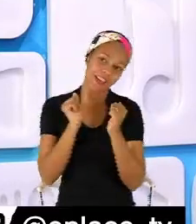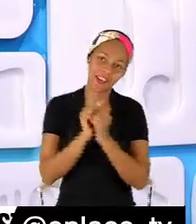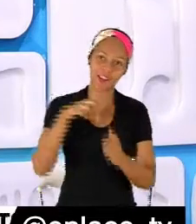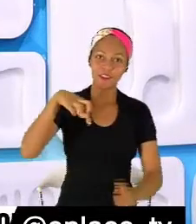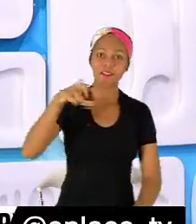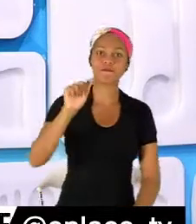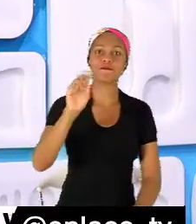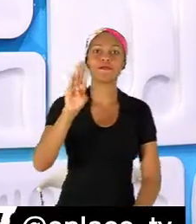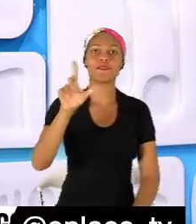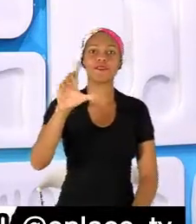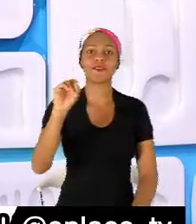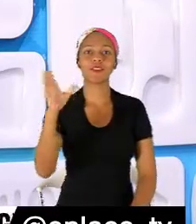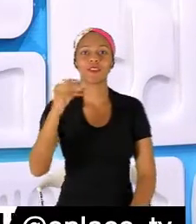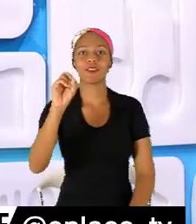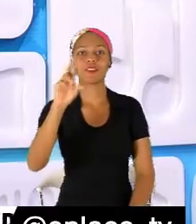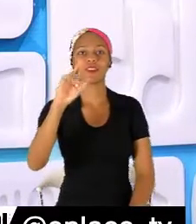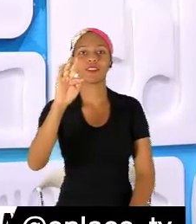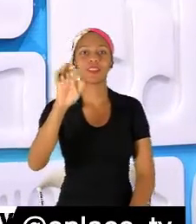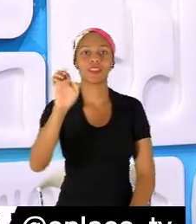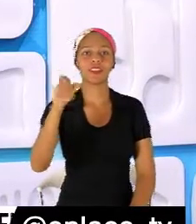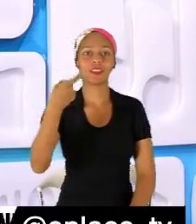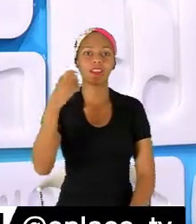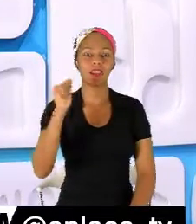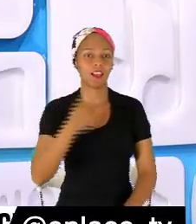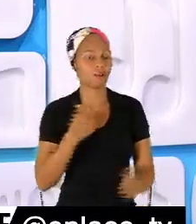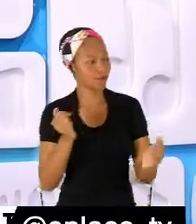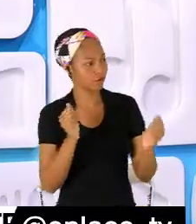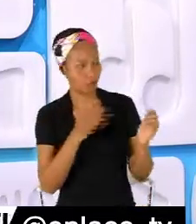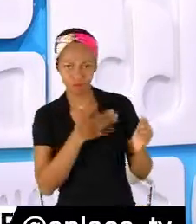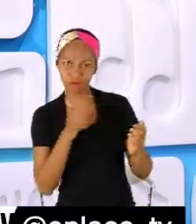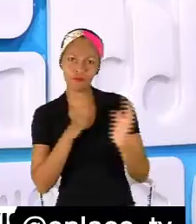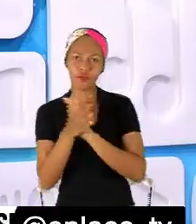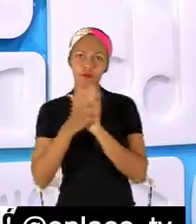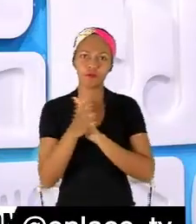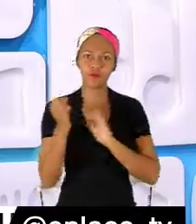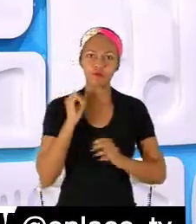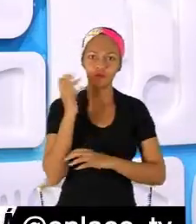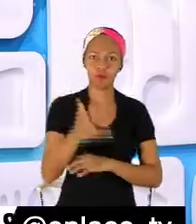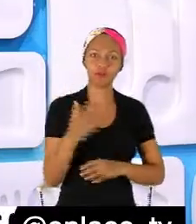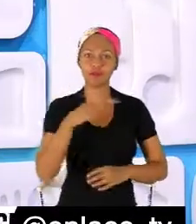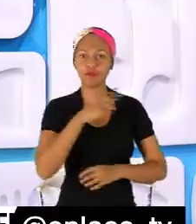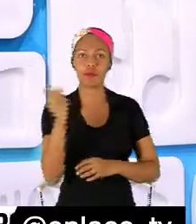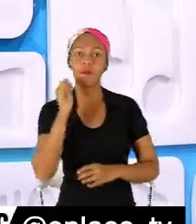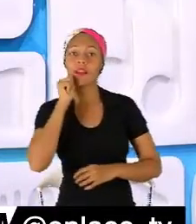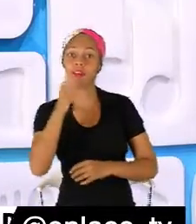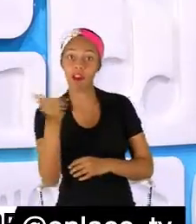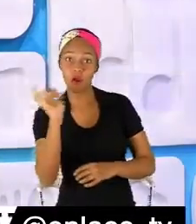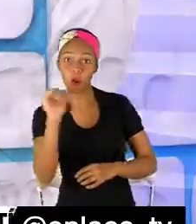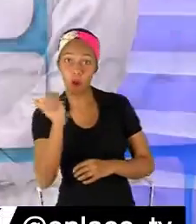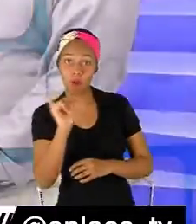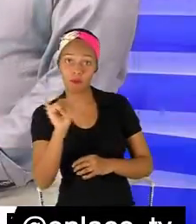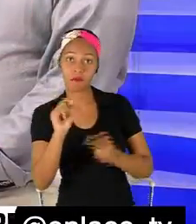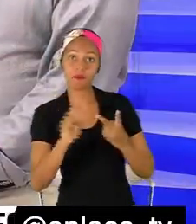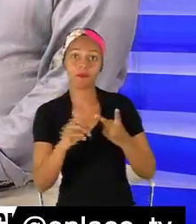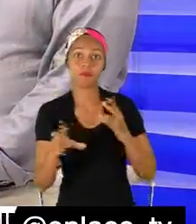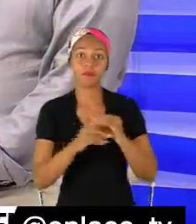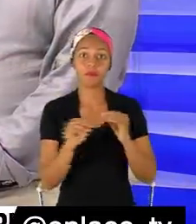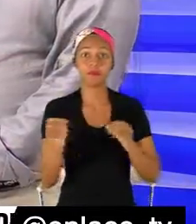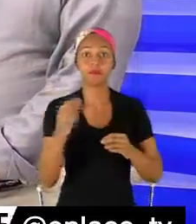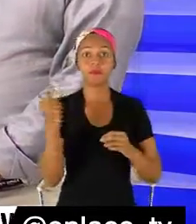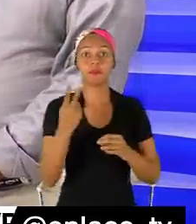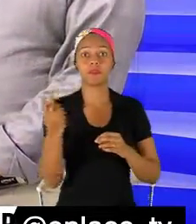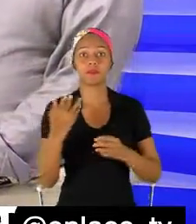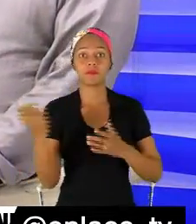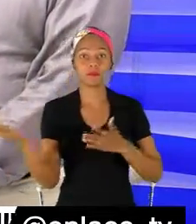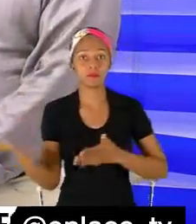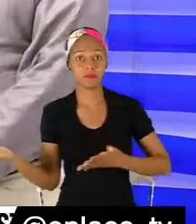Ortega, licenciado en artes, quien nos hablará acerca de la exposición que se realizará mañana jueves y viernes sobre esta exposición.